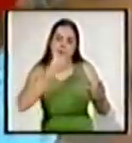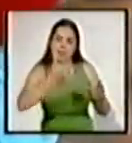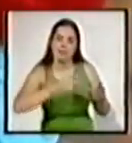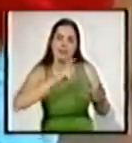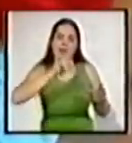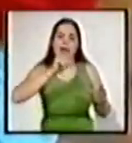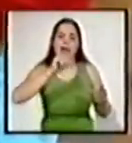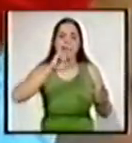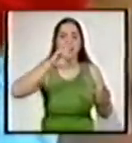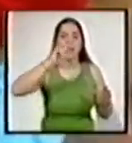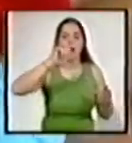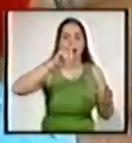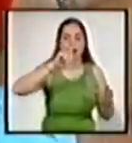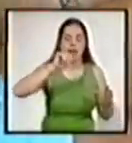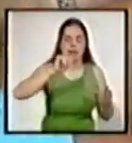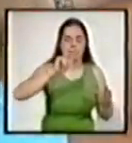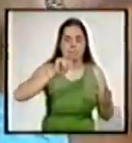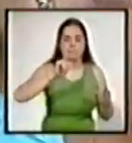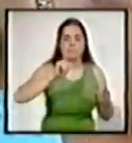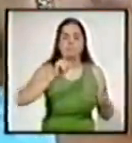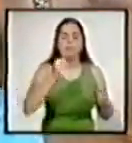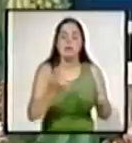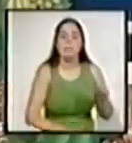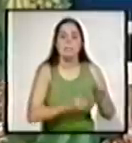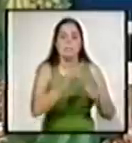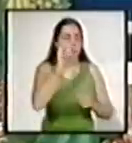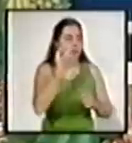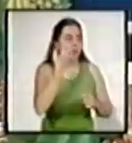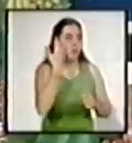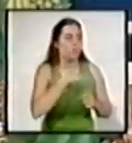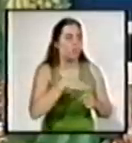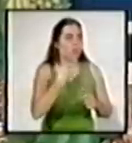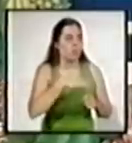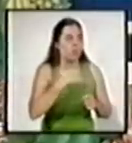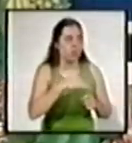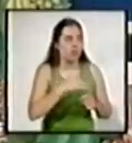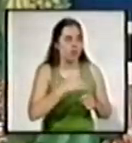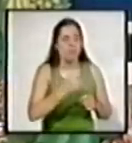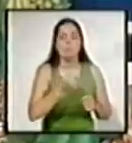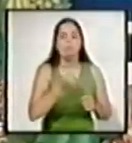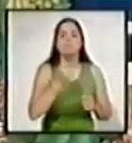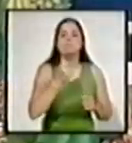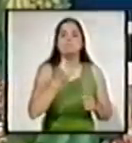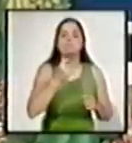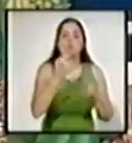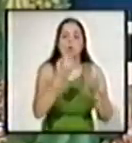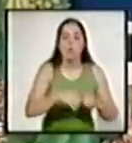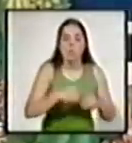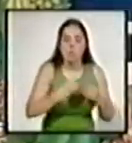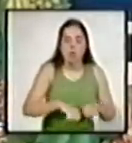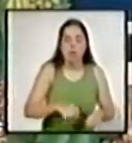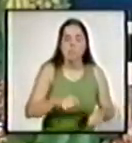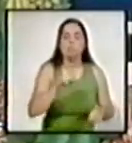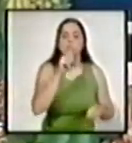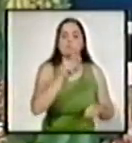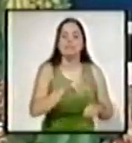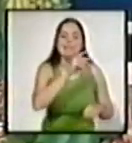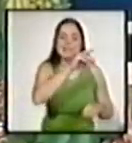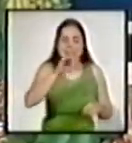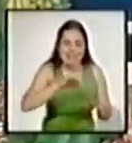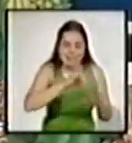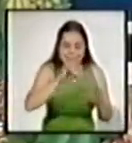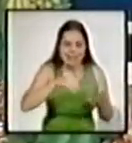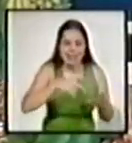nieve. Primero, es muy importante montar las claras a temperatura ambiente con una pizca de sal para que la acción